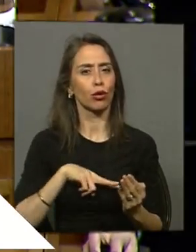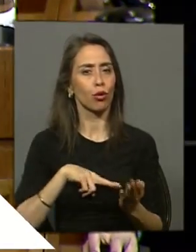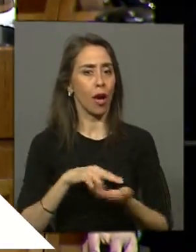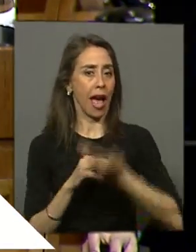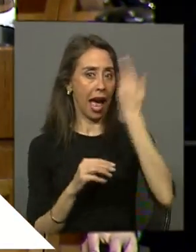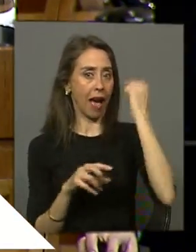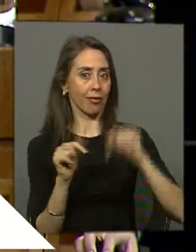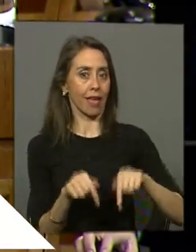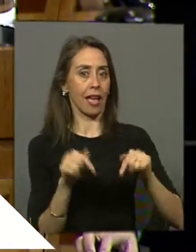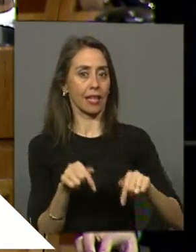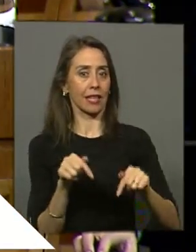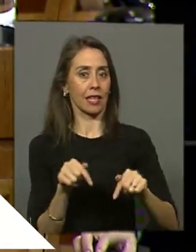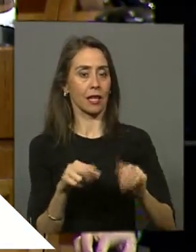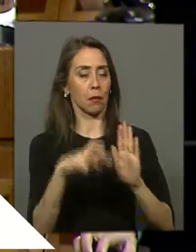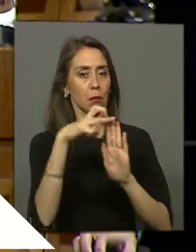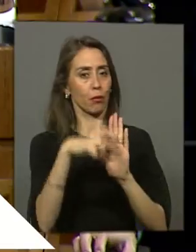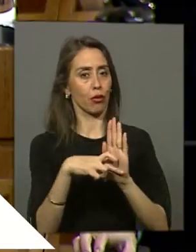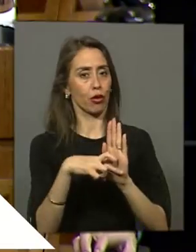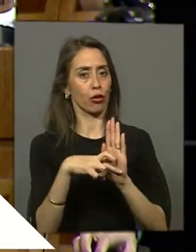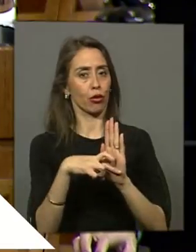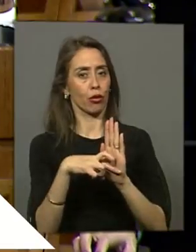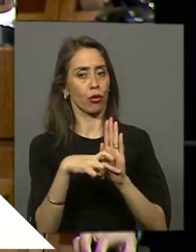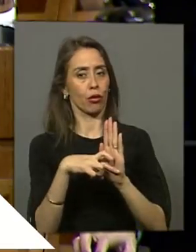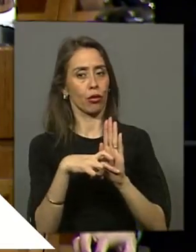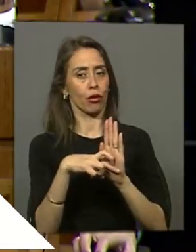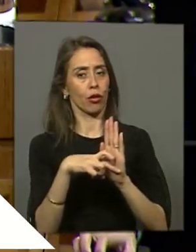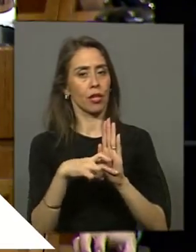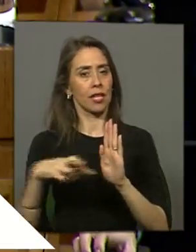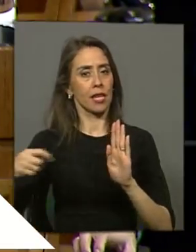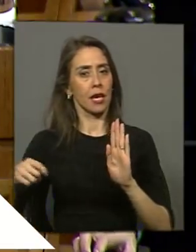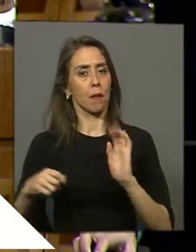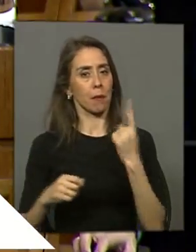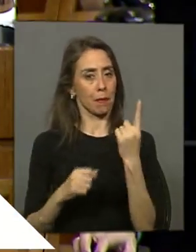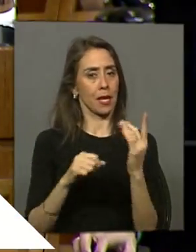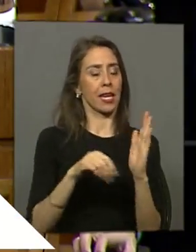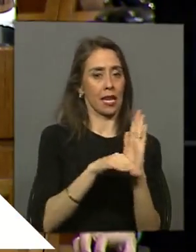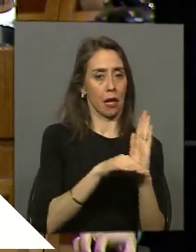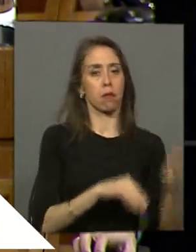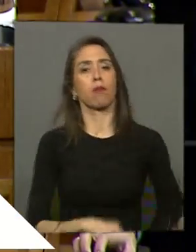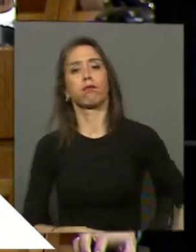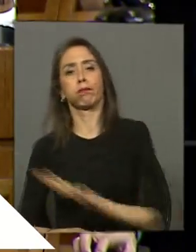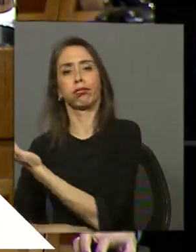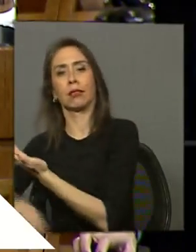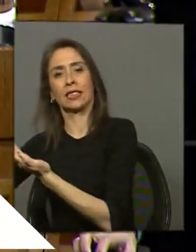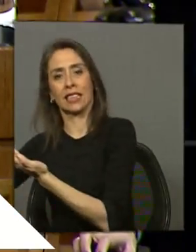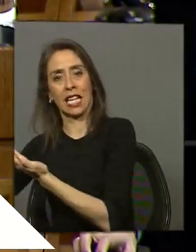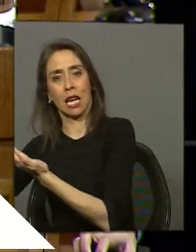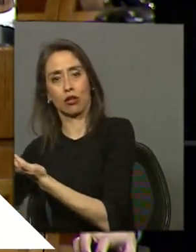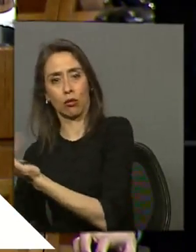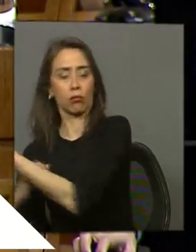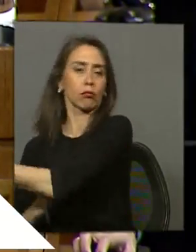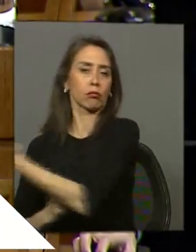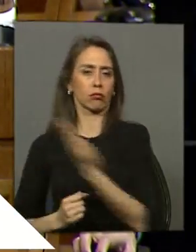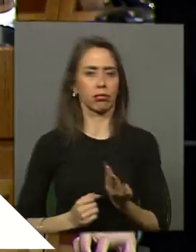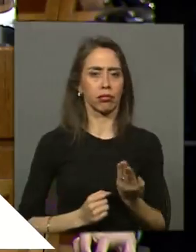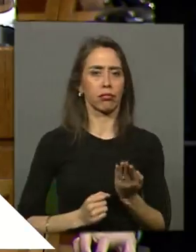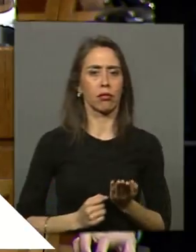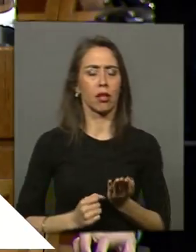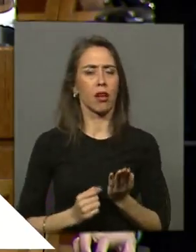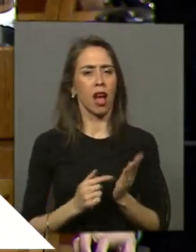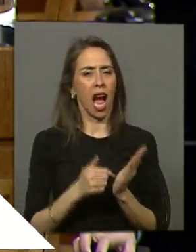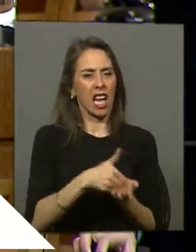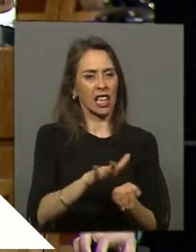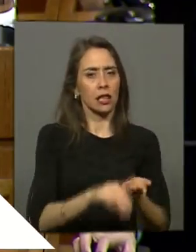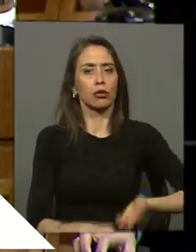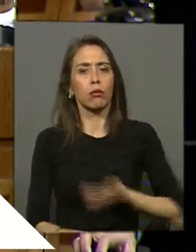rechazamos este proyecto que venía del Senado, yo no veo por ningún lado el tema de